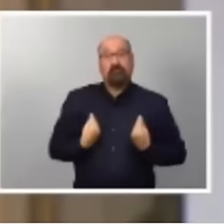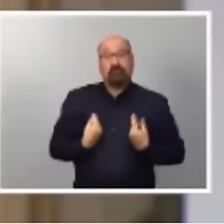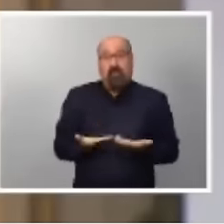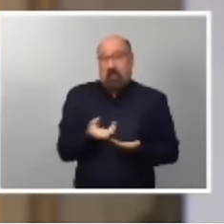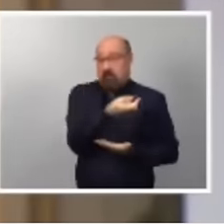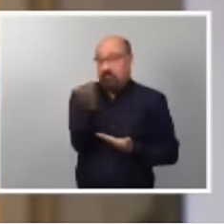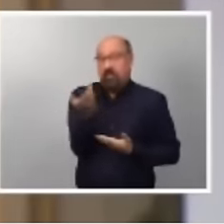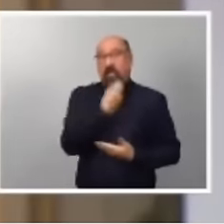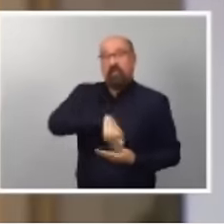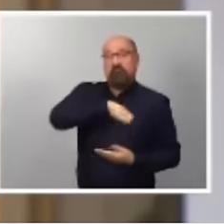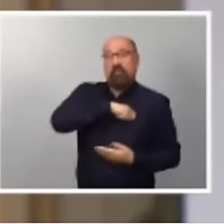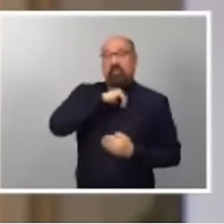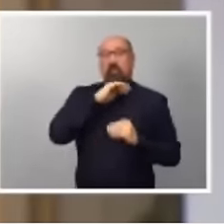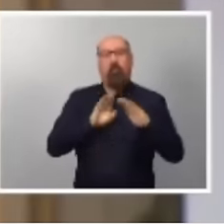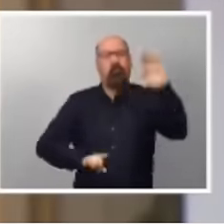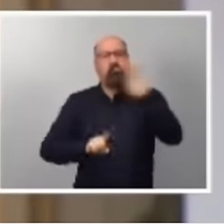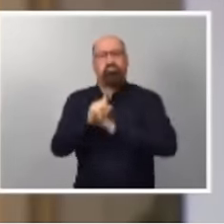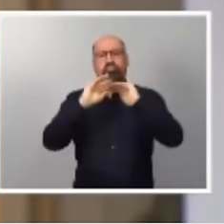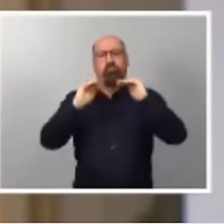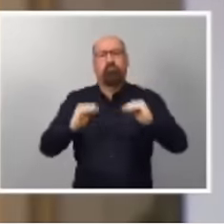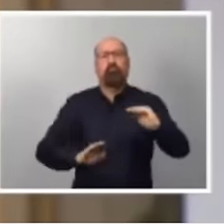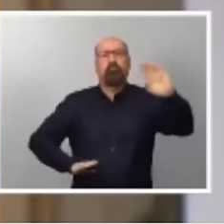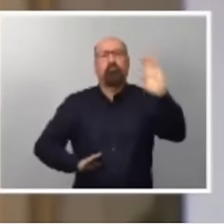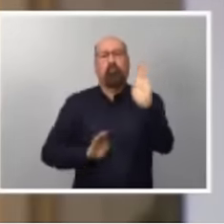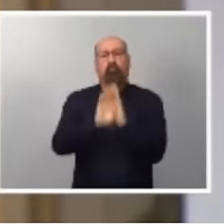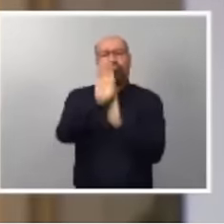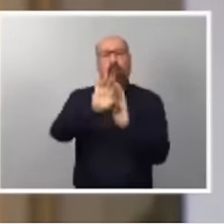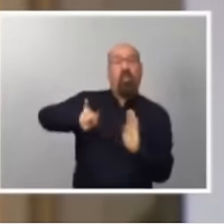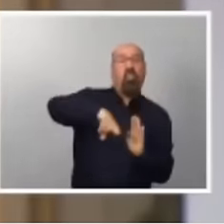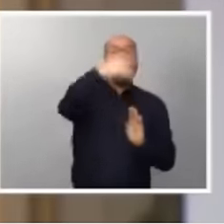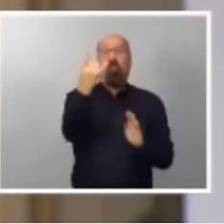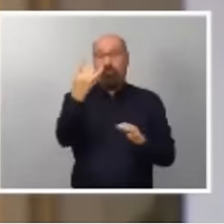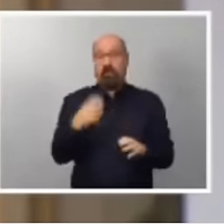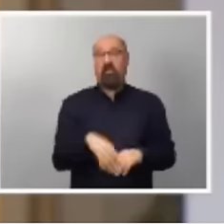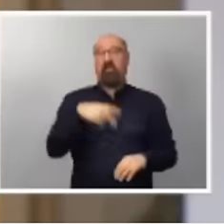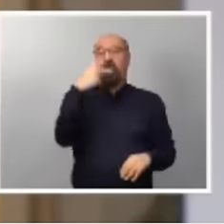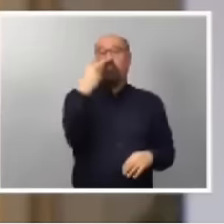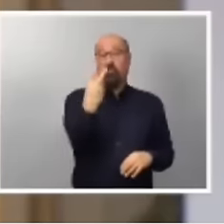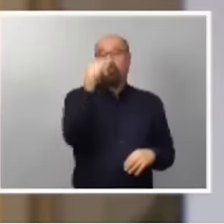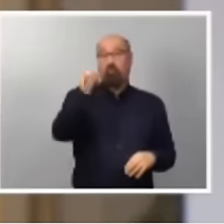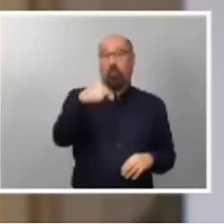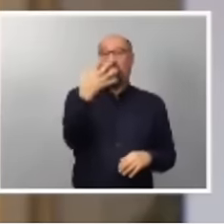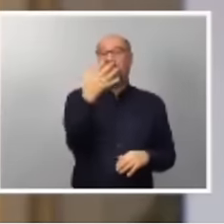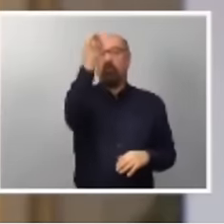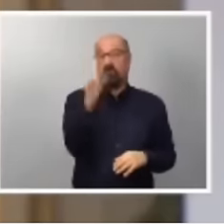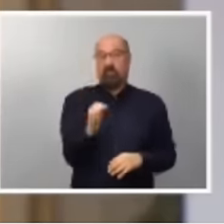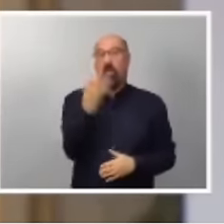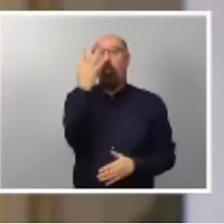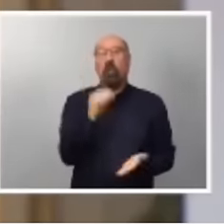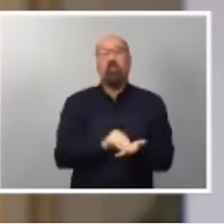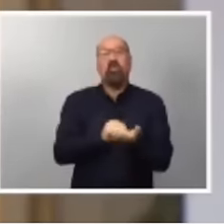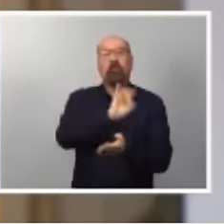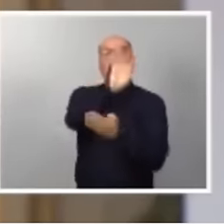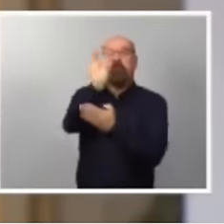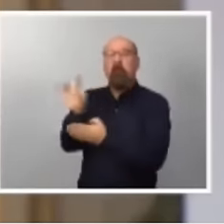cerca del 2,5%, cuatro veces más que la media de la eurozona. La Comisión Europea preveía